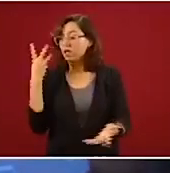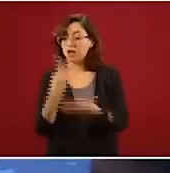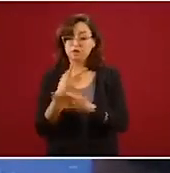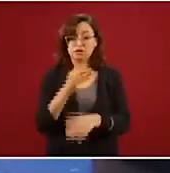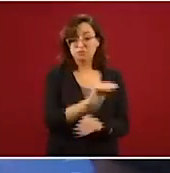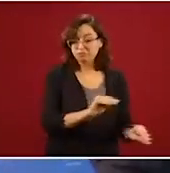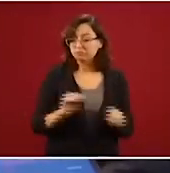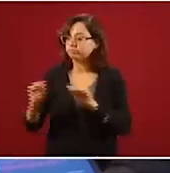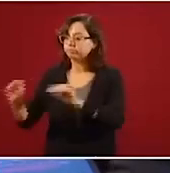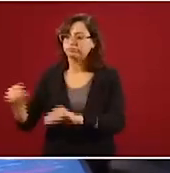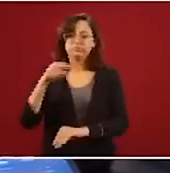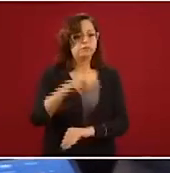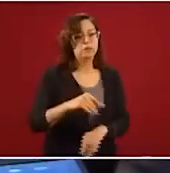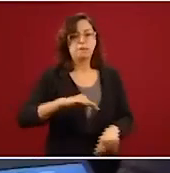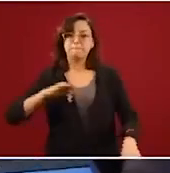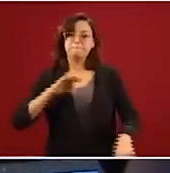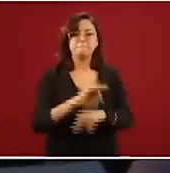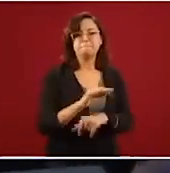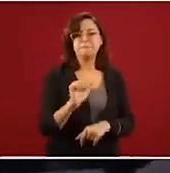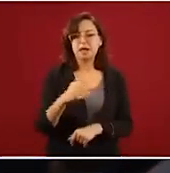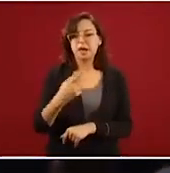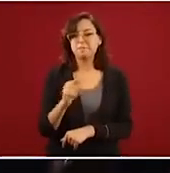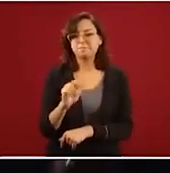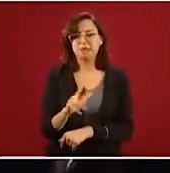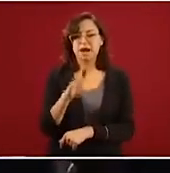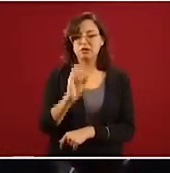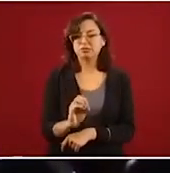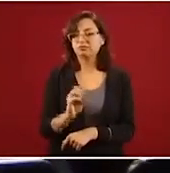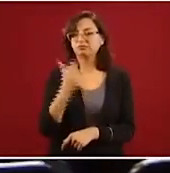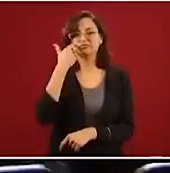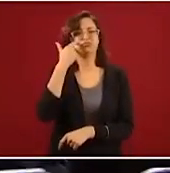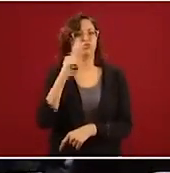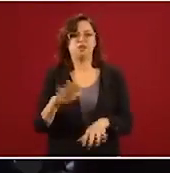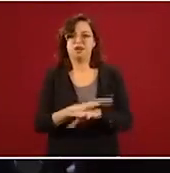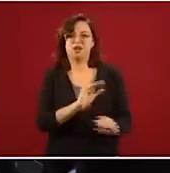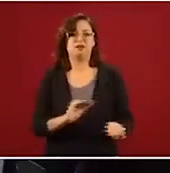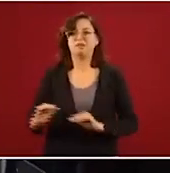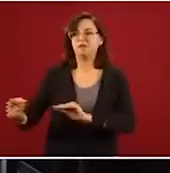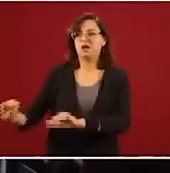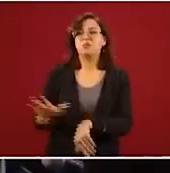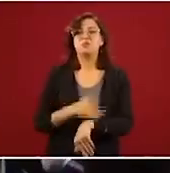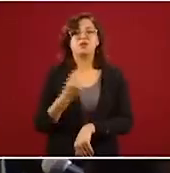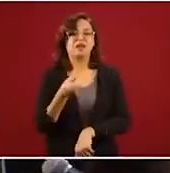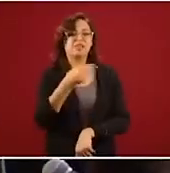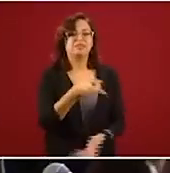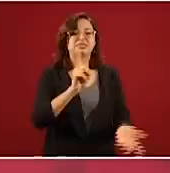de las cárceles, porque ahí o dominan adentro